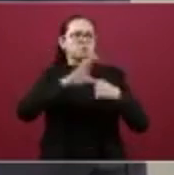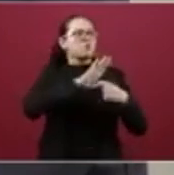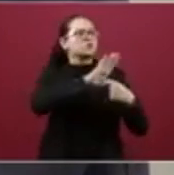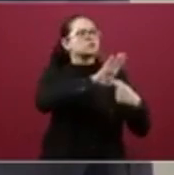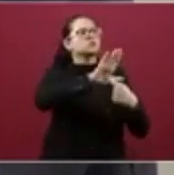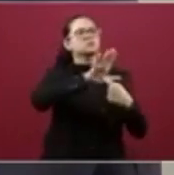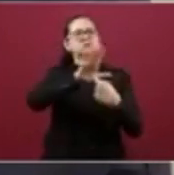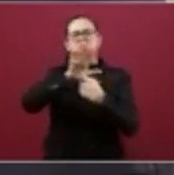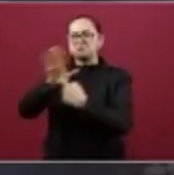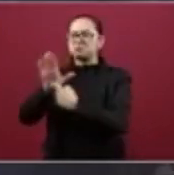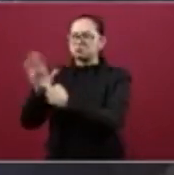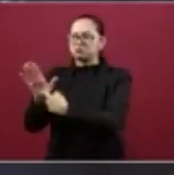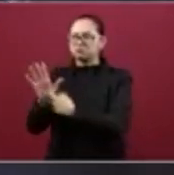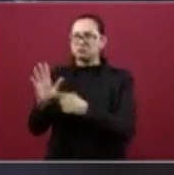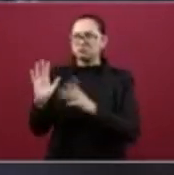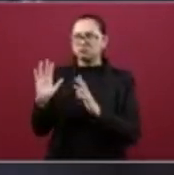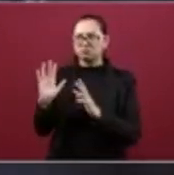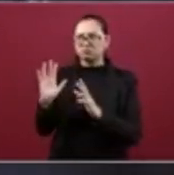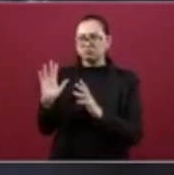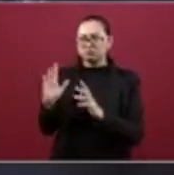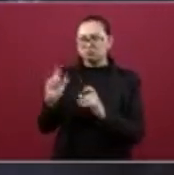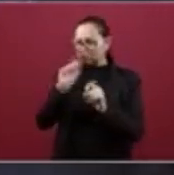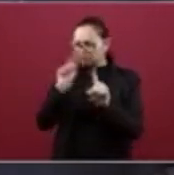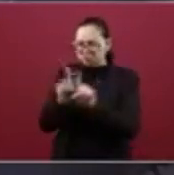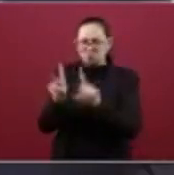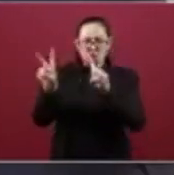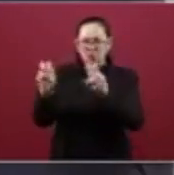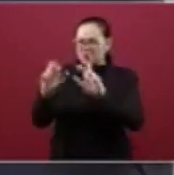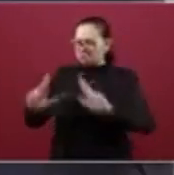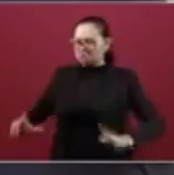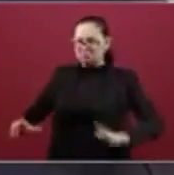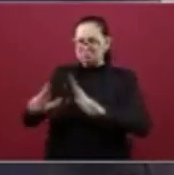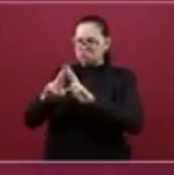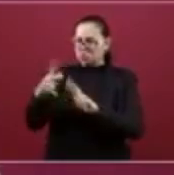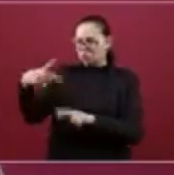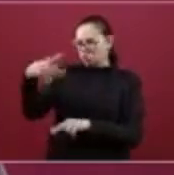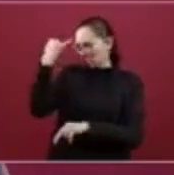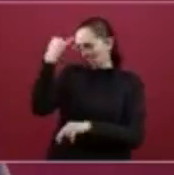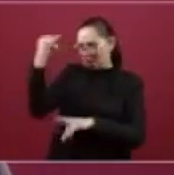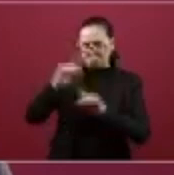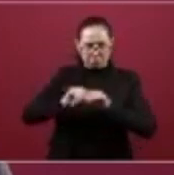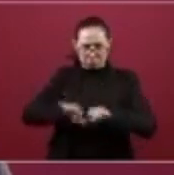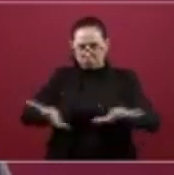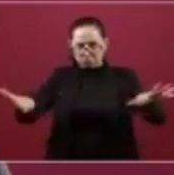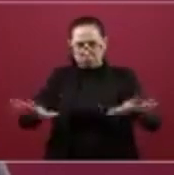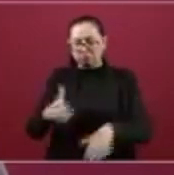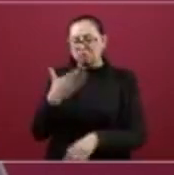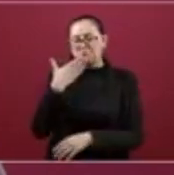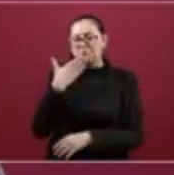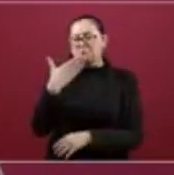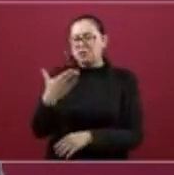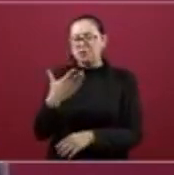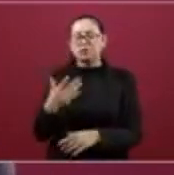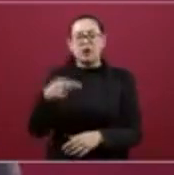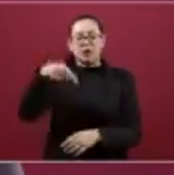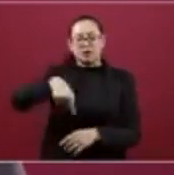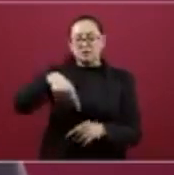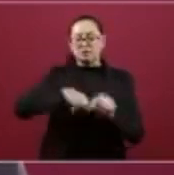inclusive las posturas religiosas. Somos parte de un Estado